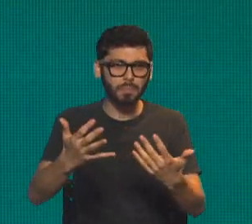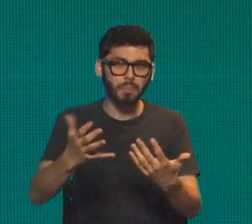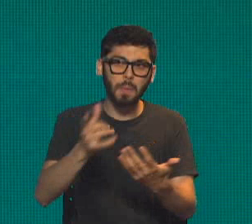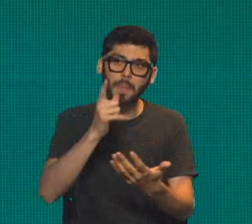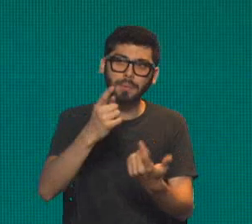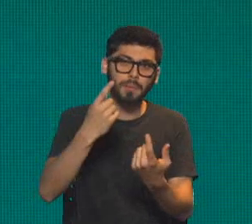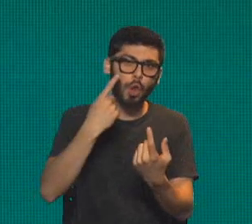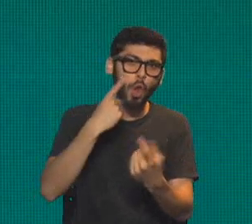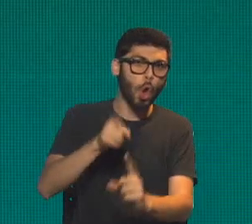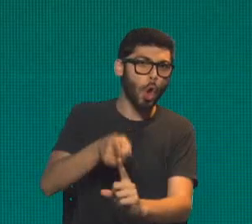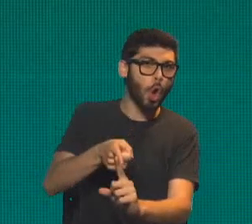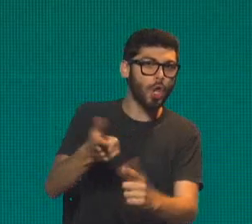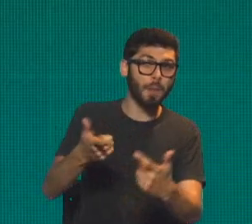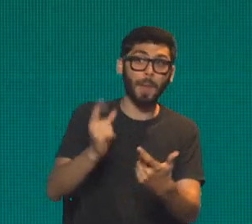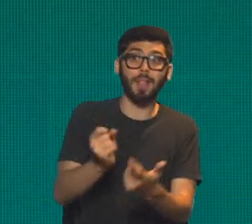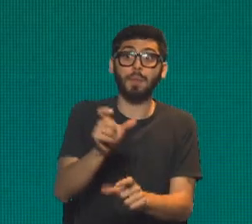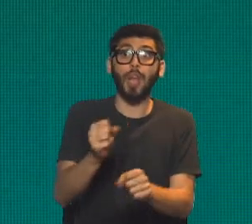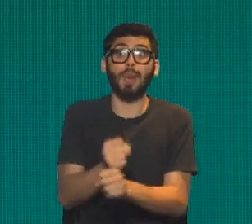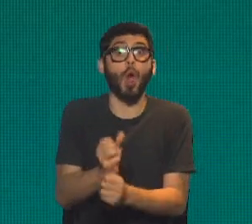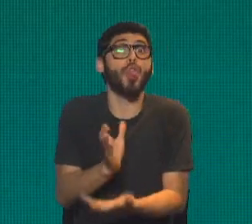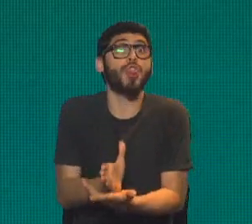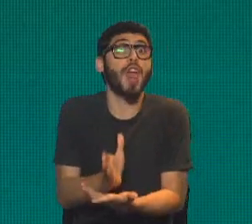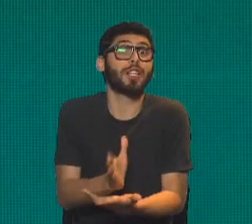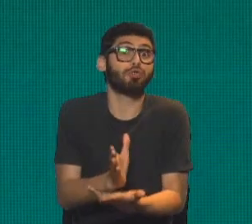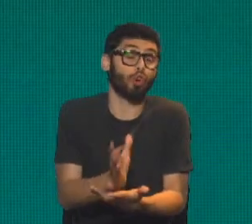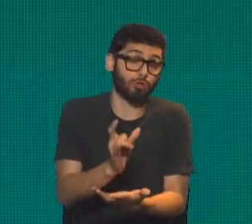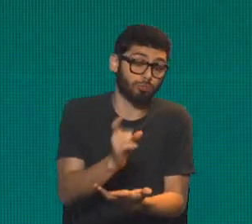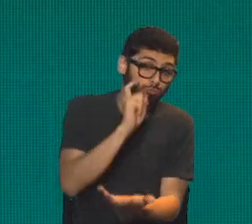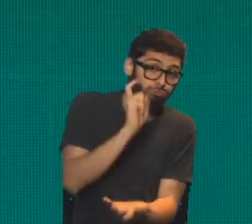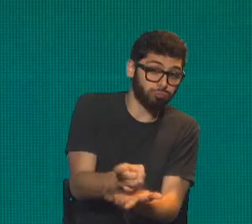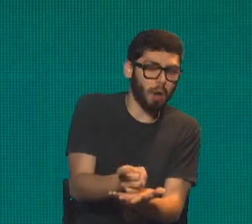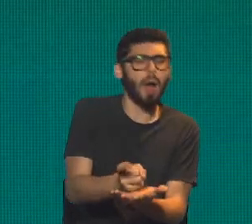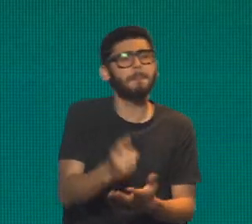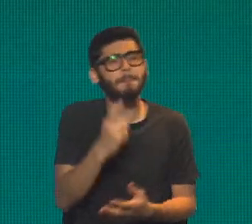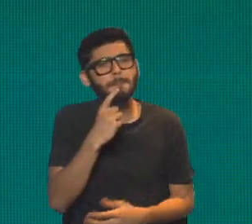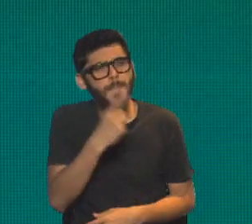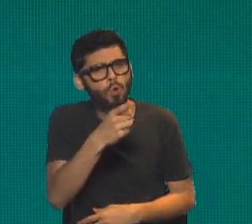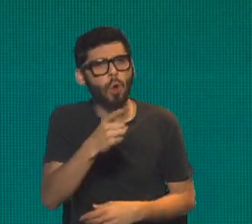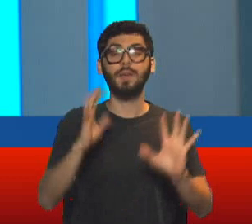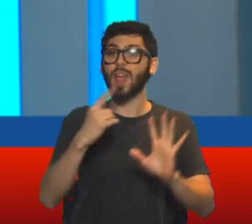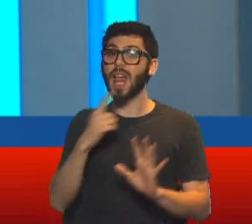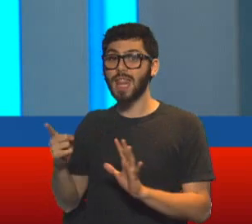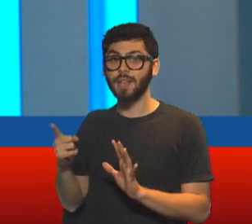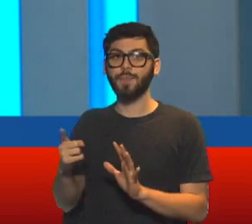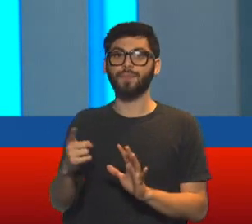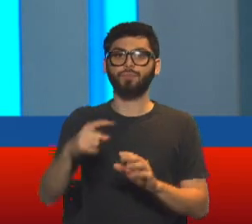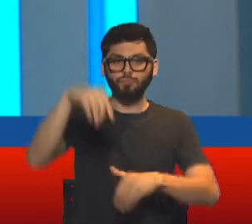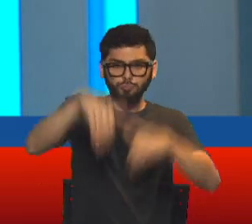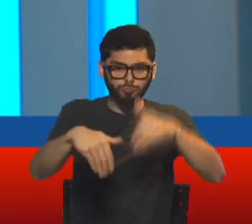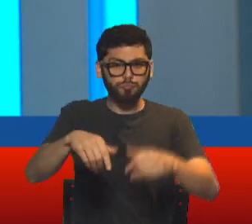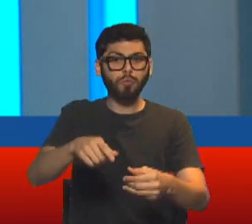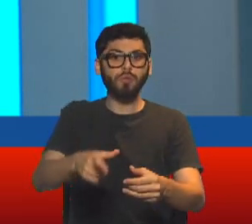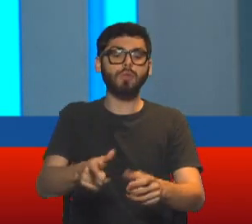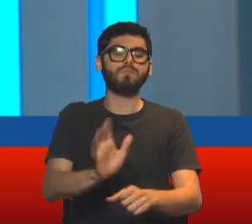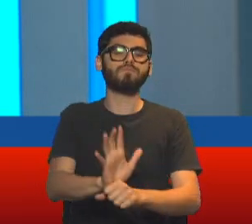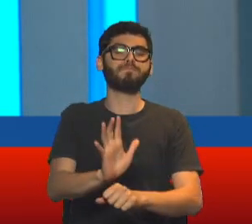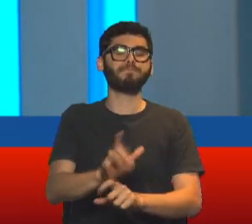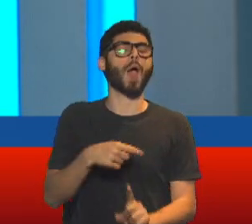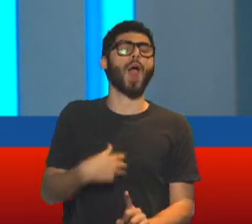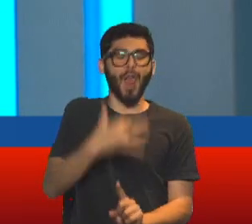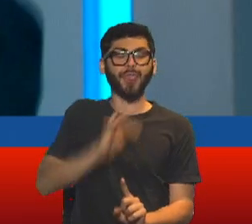tenelo, pero sin mi apoyo, y este retiro de Lorenzetti y de Hayton del Olasco, este